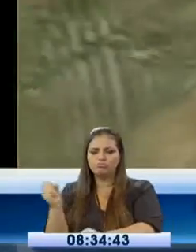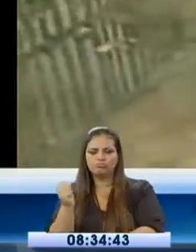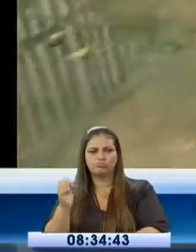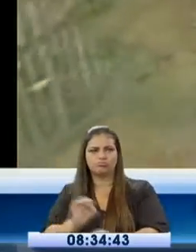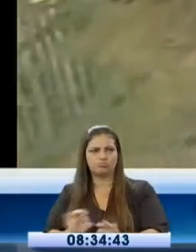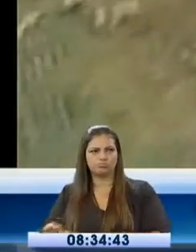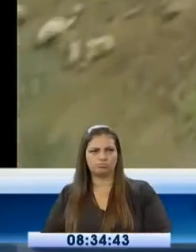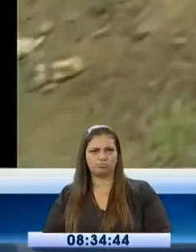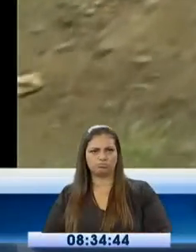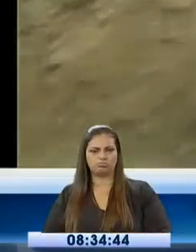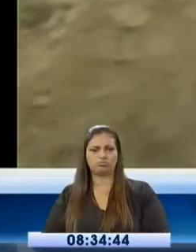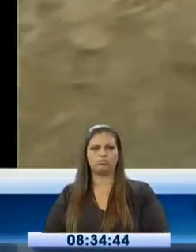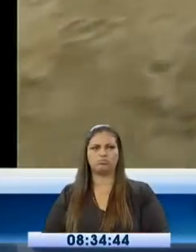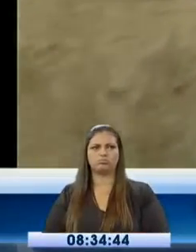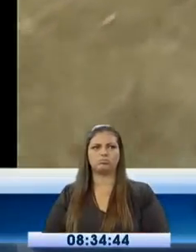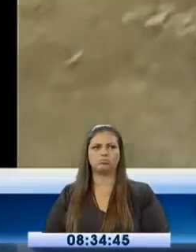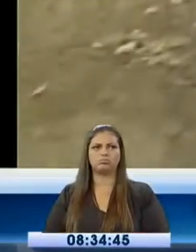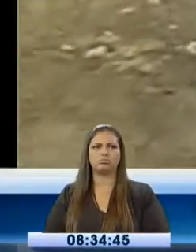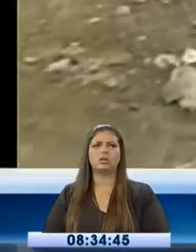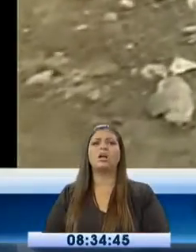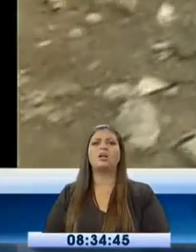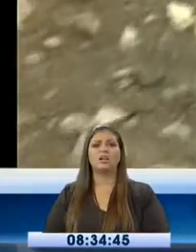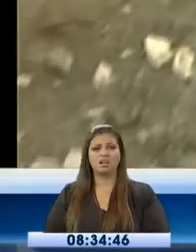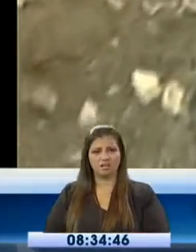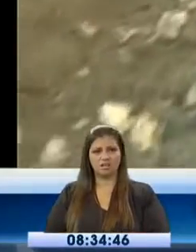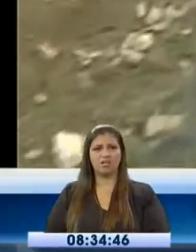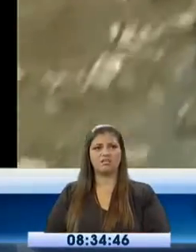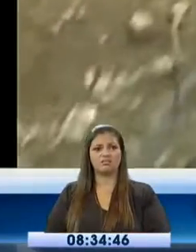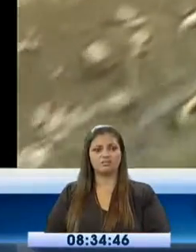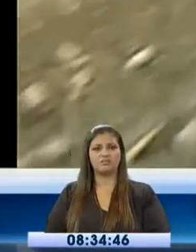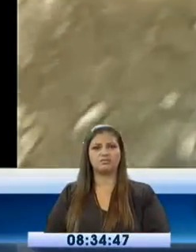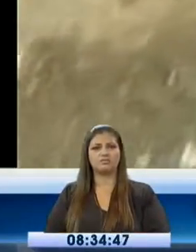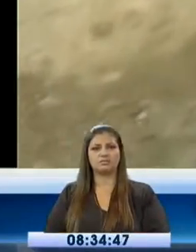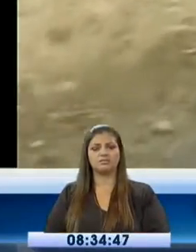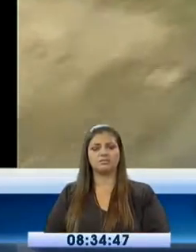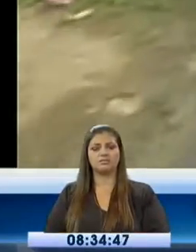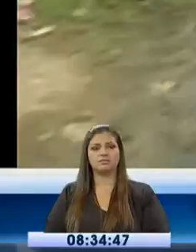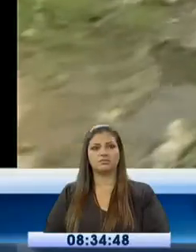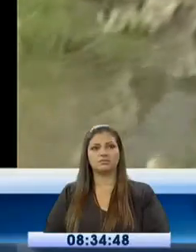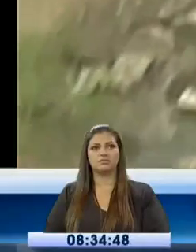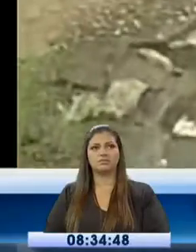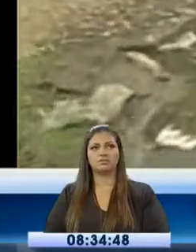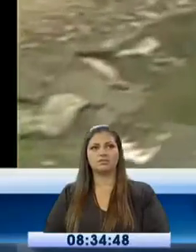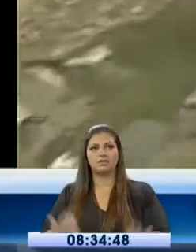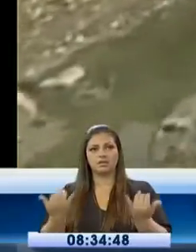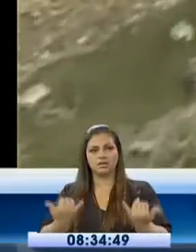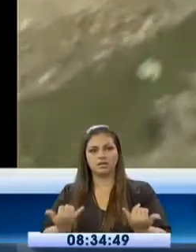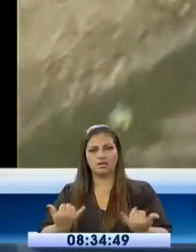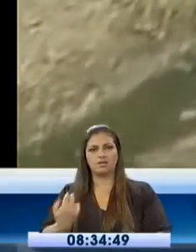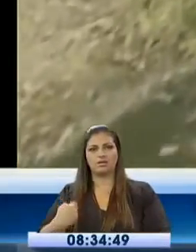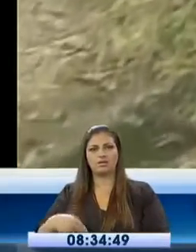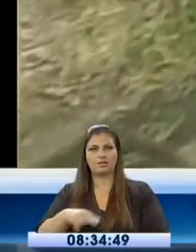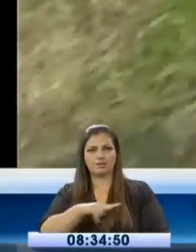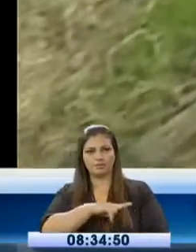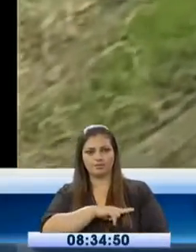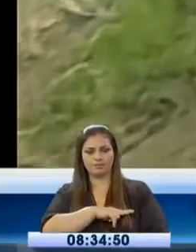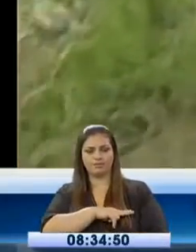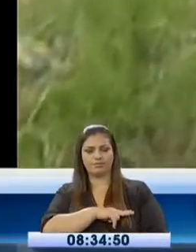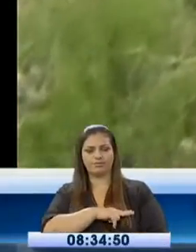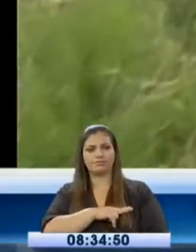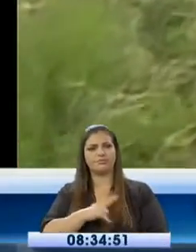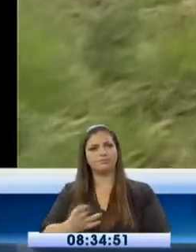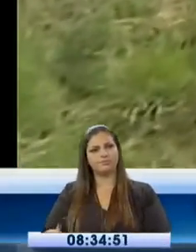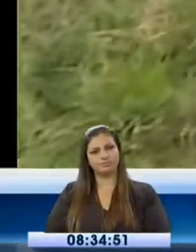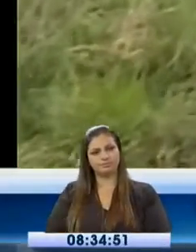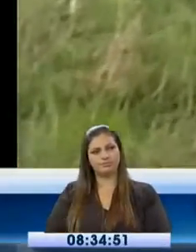vienen a ayudarnos a limpiar. Solo en tiempo de campaña, el alcalde mandó. Bueno, nosotros vamos a, por el momento, vamos a culminar este